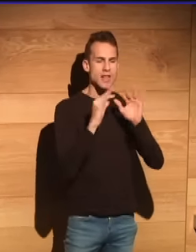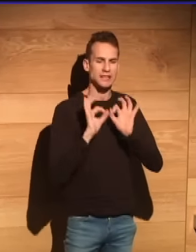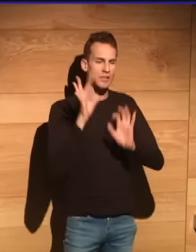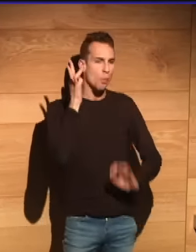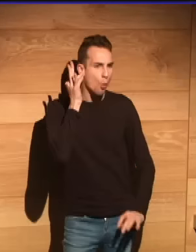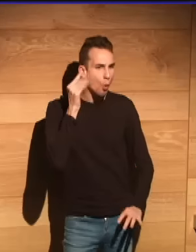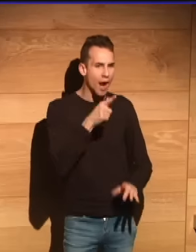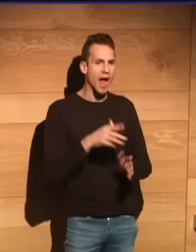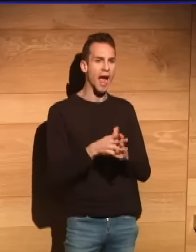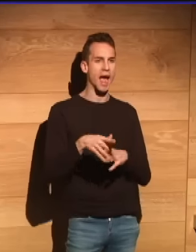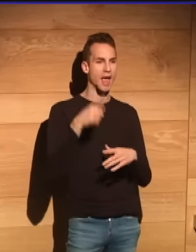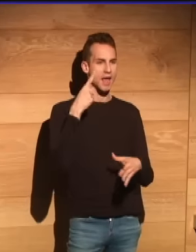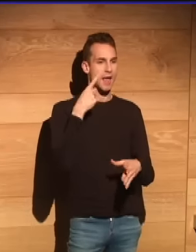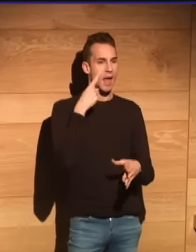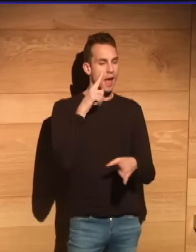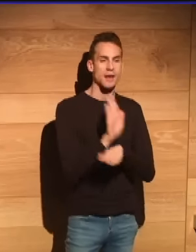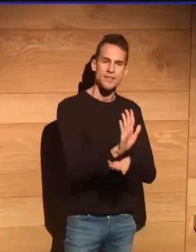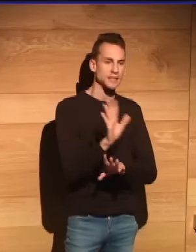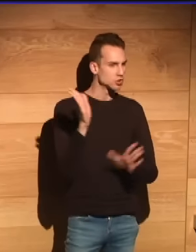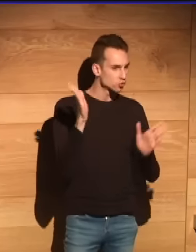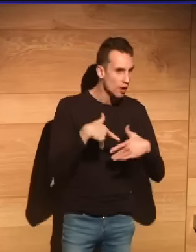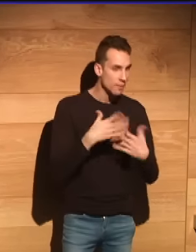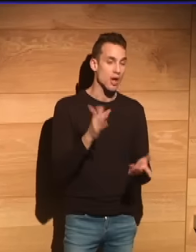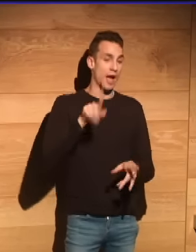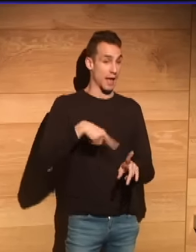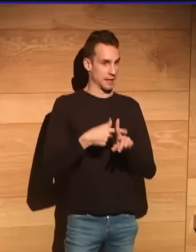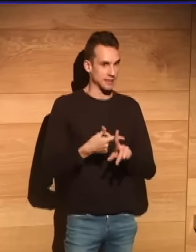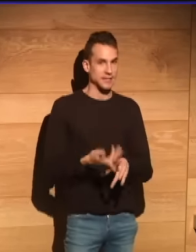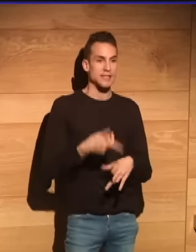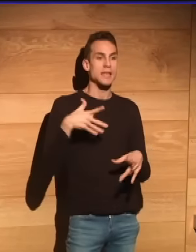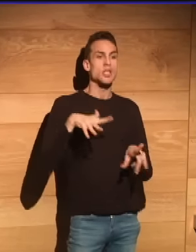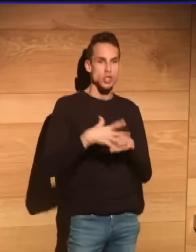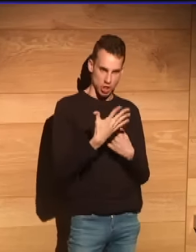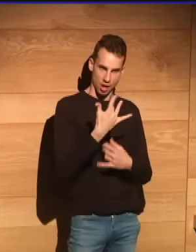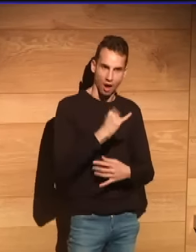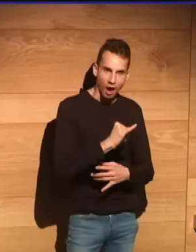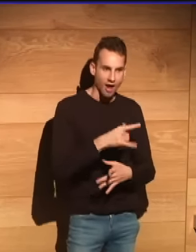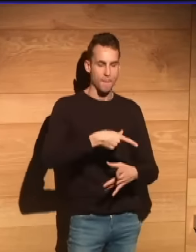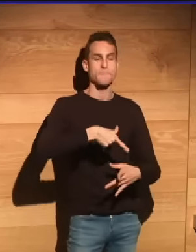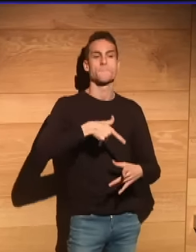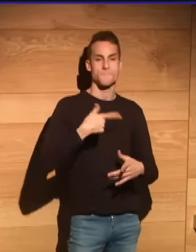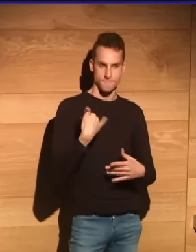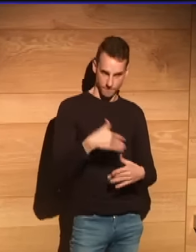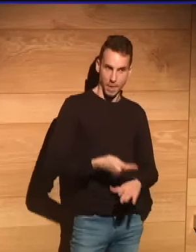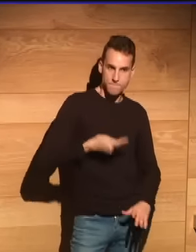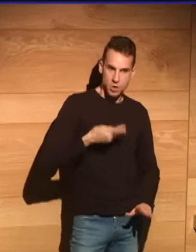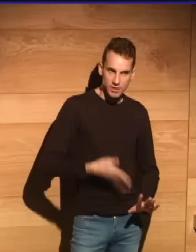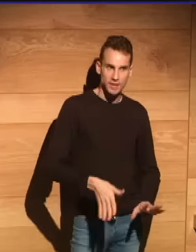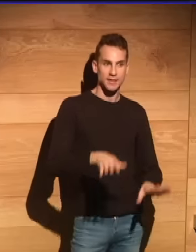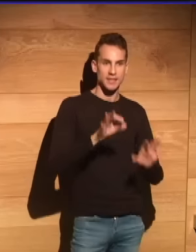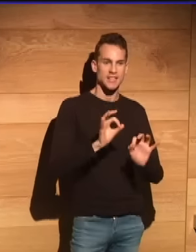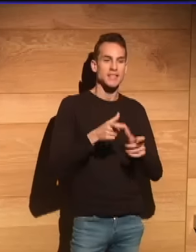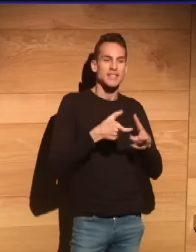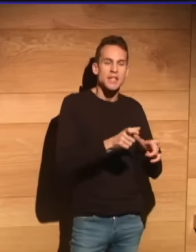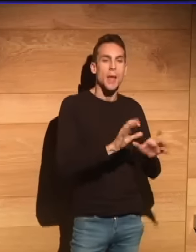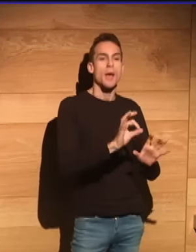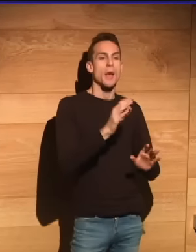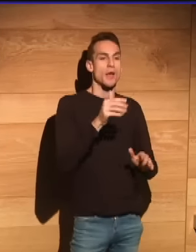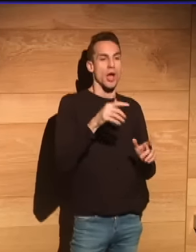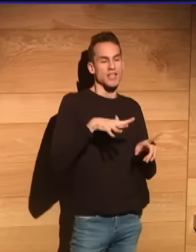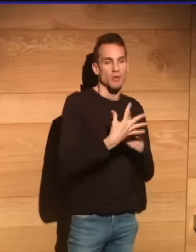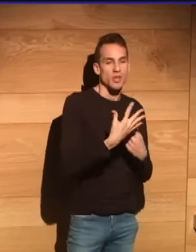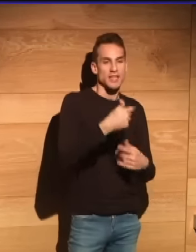está representada, sino que hemos tenido casos absolutamente tremendos de esos algoritmos machistas, como se vio